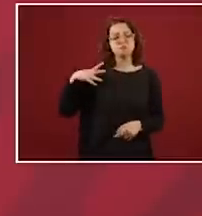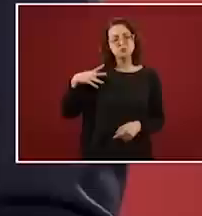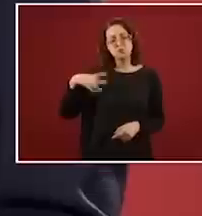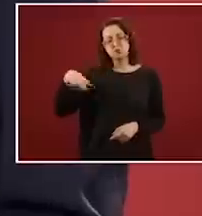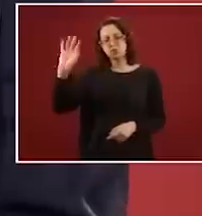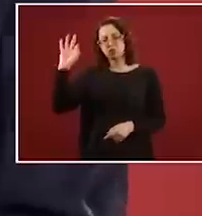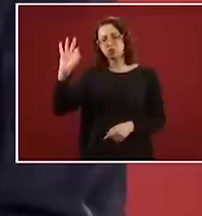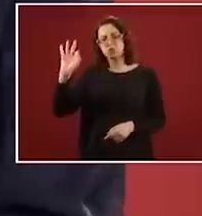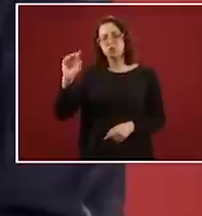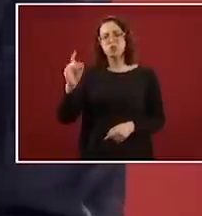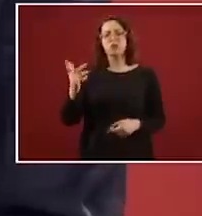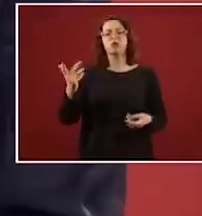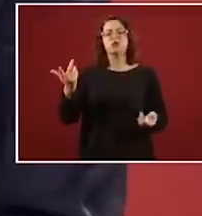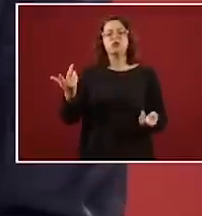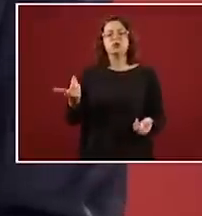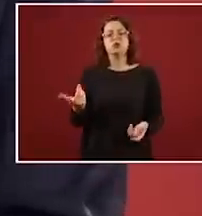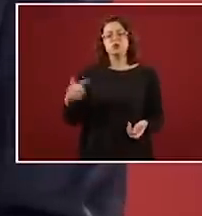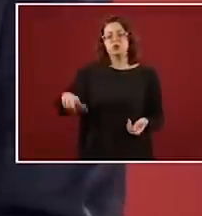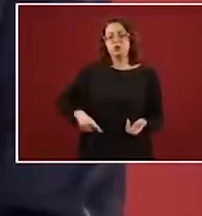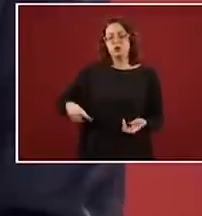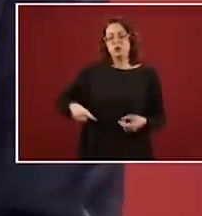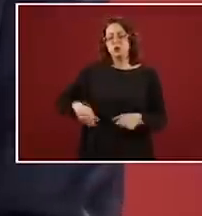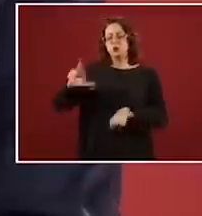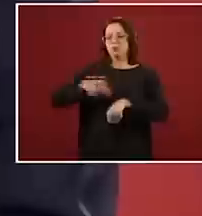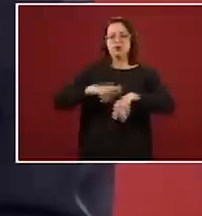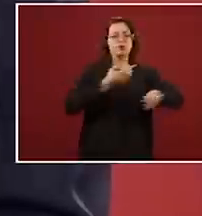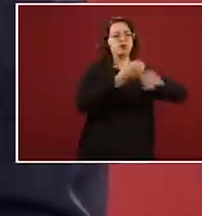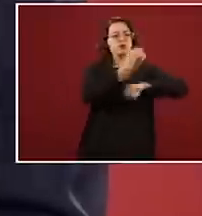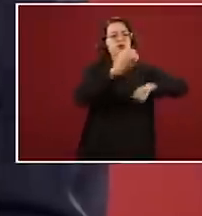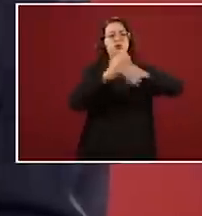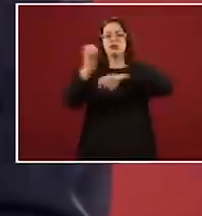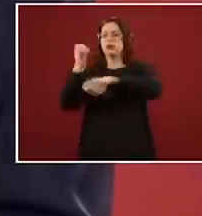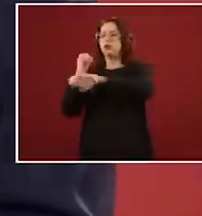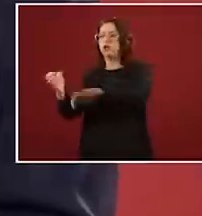Ya la mayoría de los gobiernos estatales